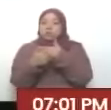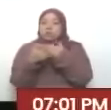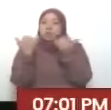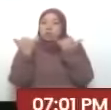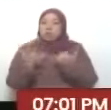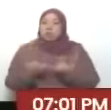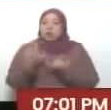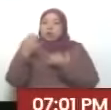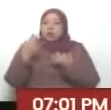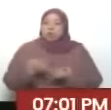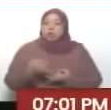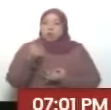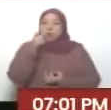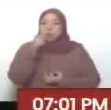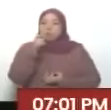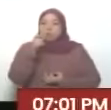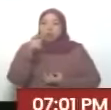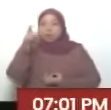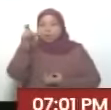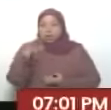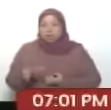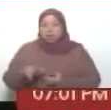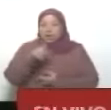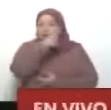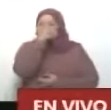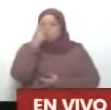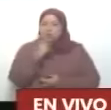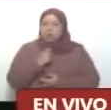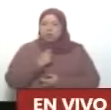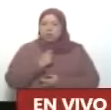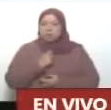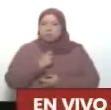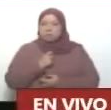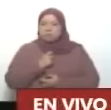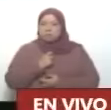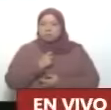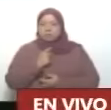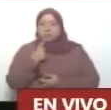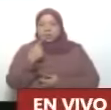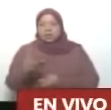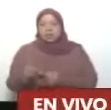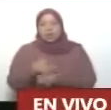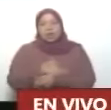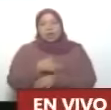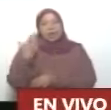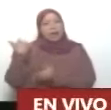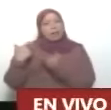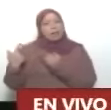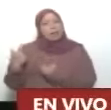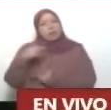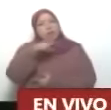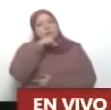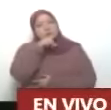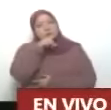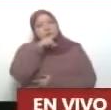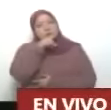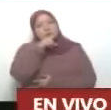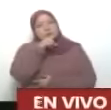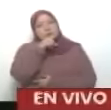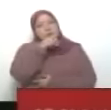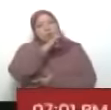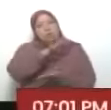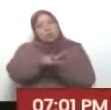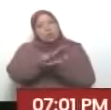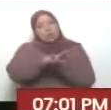capacidad del verdadero marinero. Dice un dicho antiguo: un mar en calma